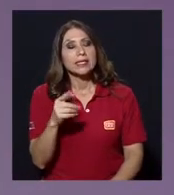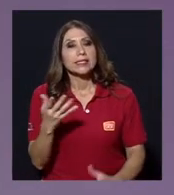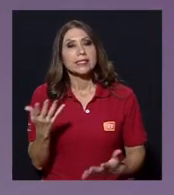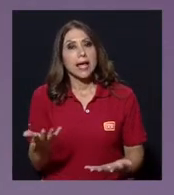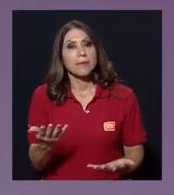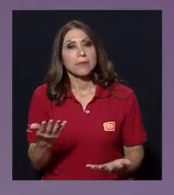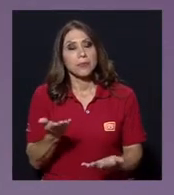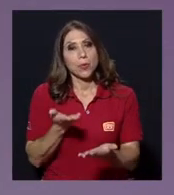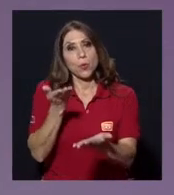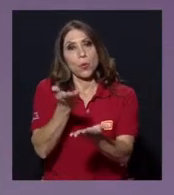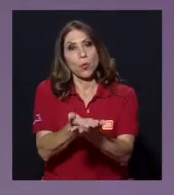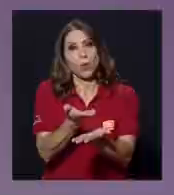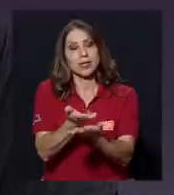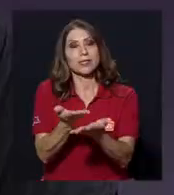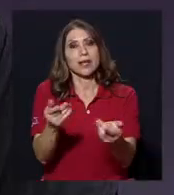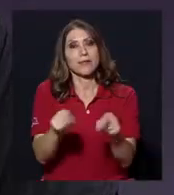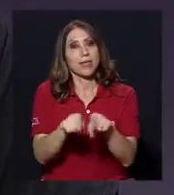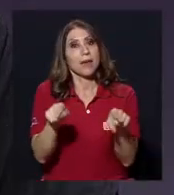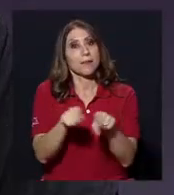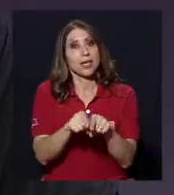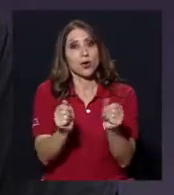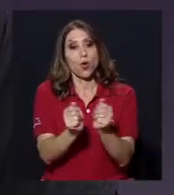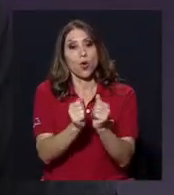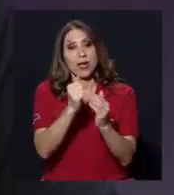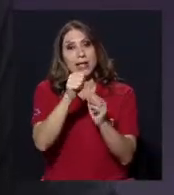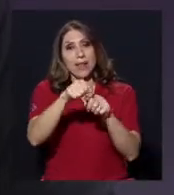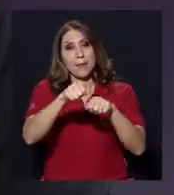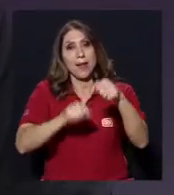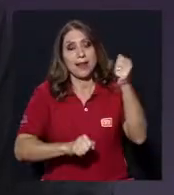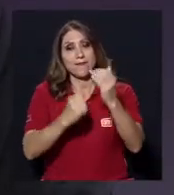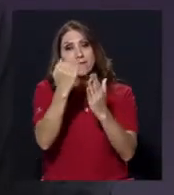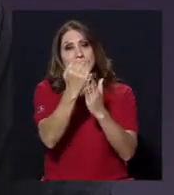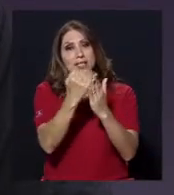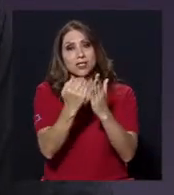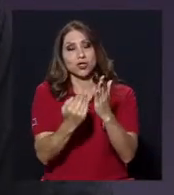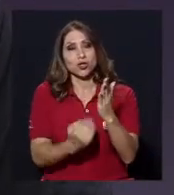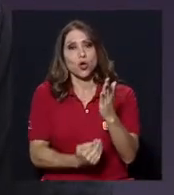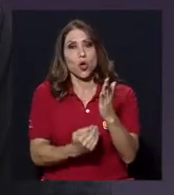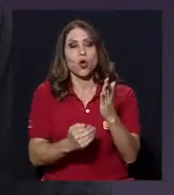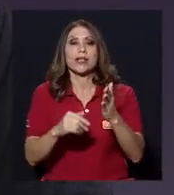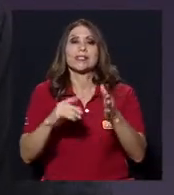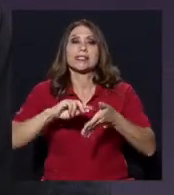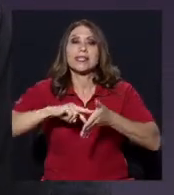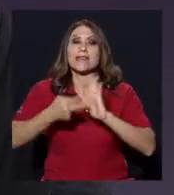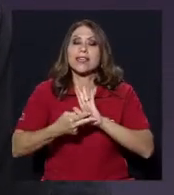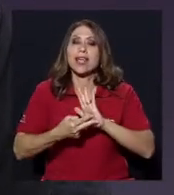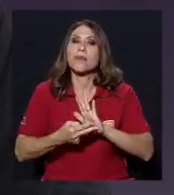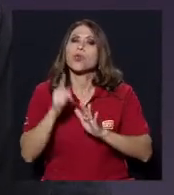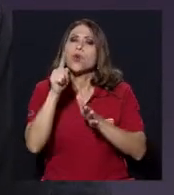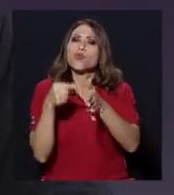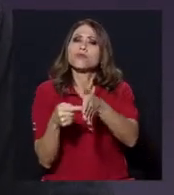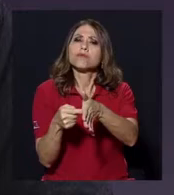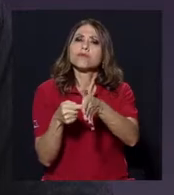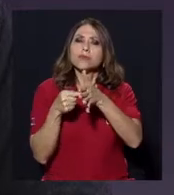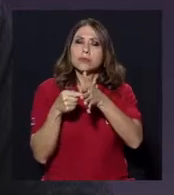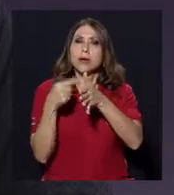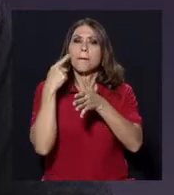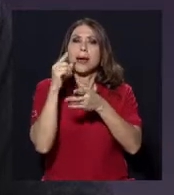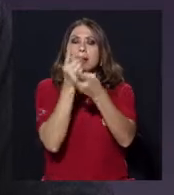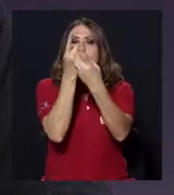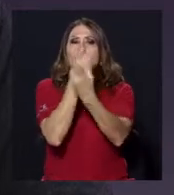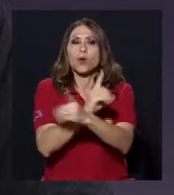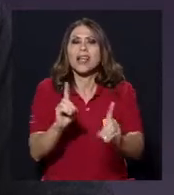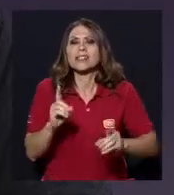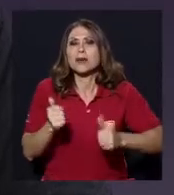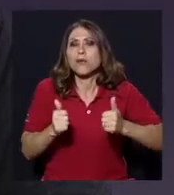Esta propuesta que hacemos también desde el manifiesto tiene que ver con que una condición indispensable para que exista la democracia es que las mujeres podamos